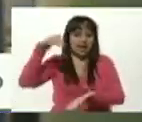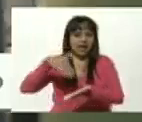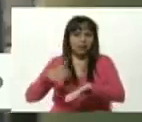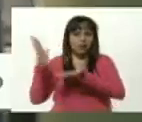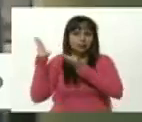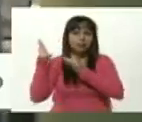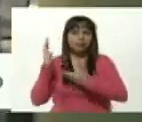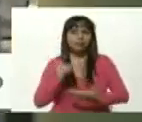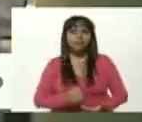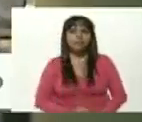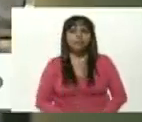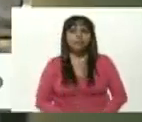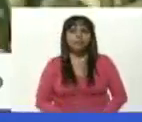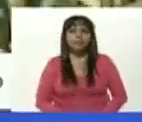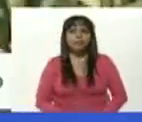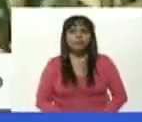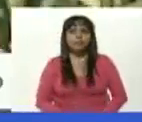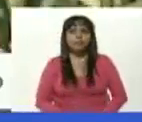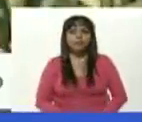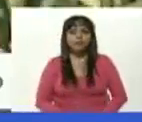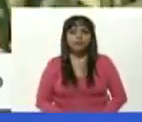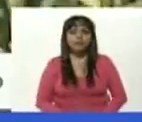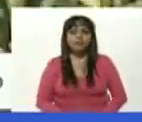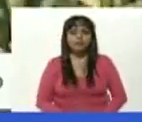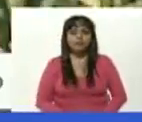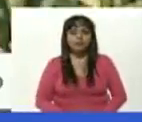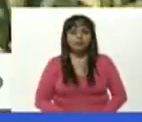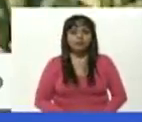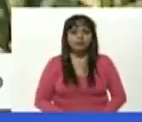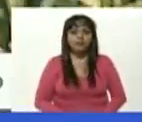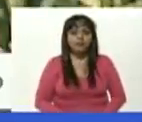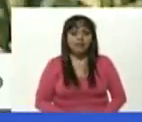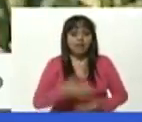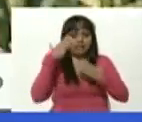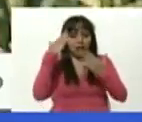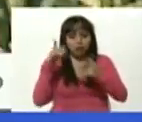general de división Betancur Gudiño. Mi saludo.